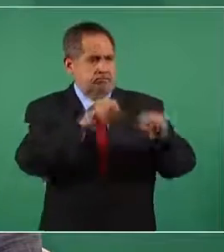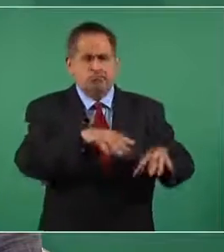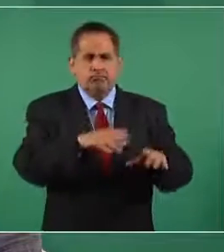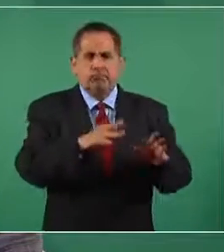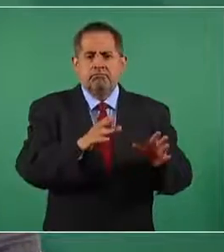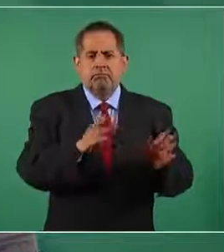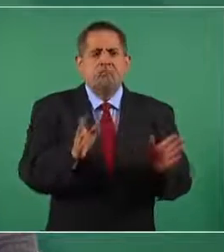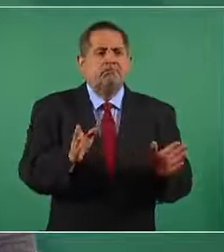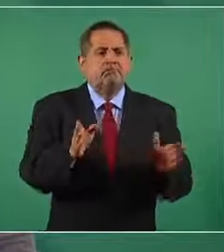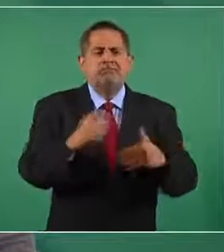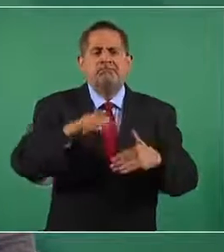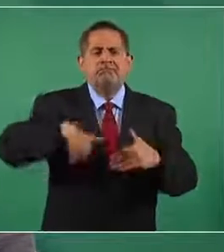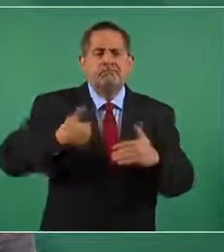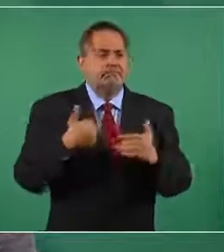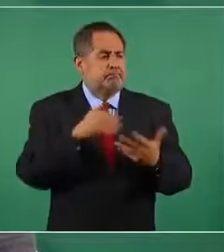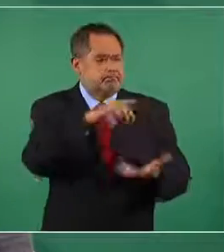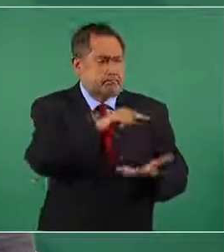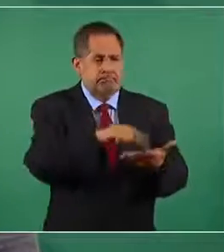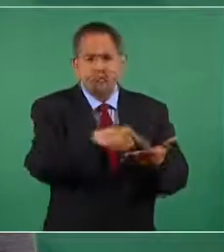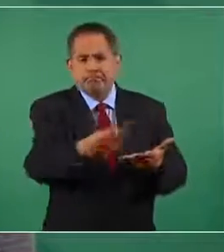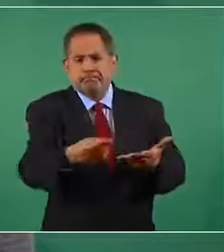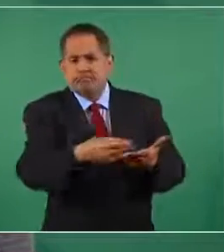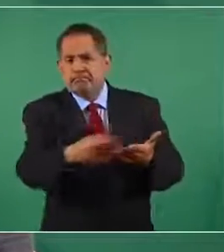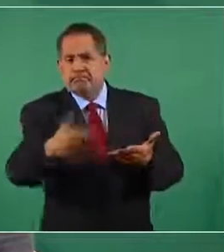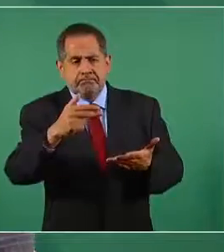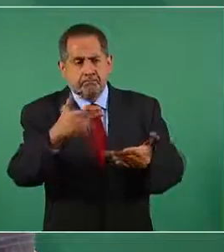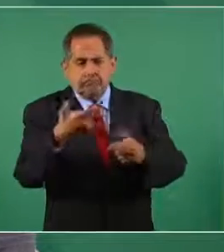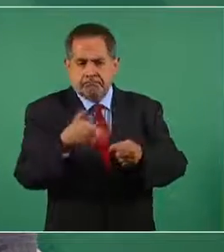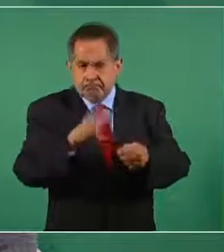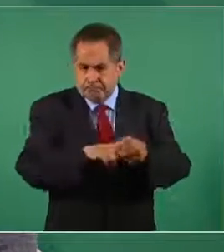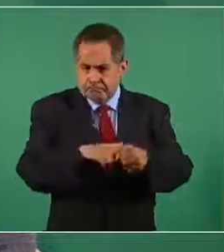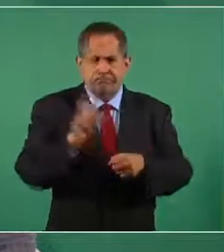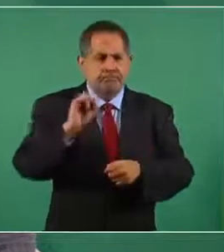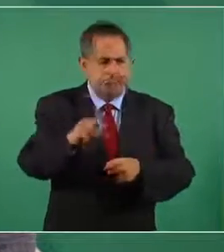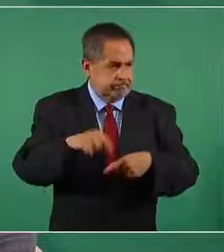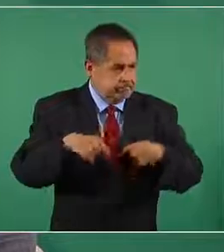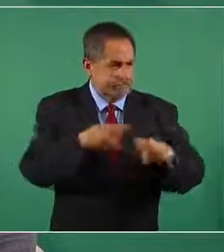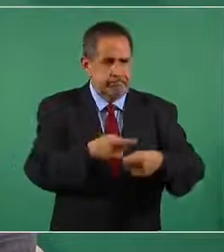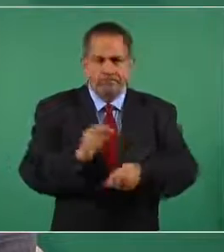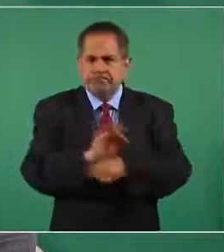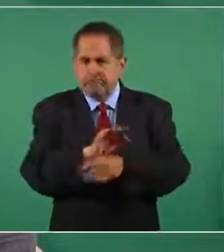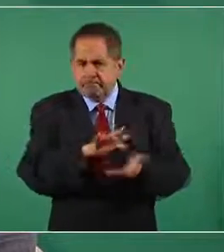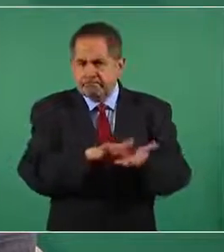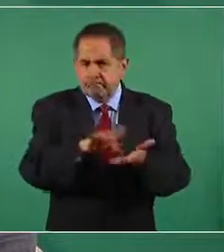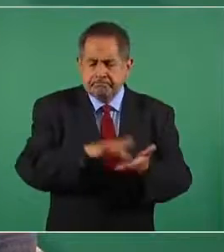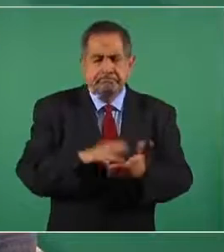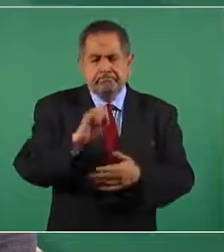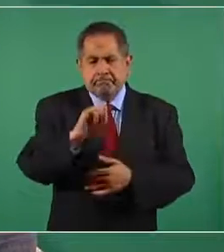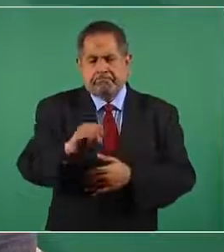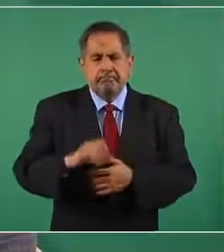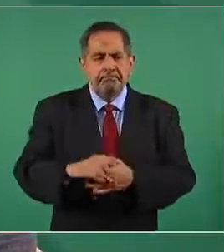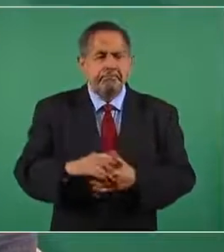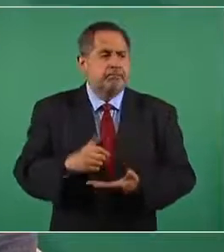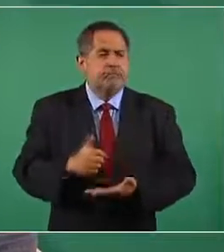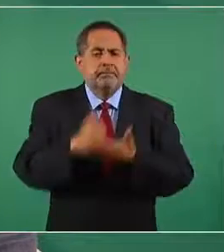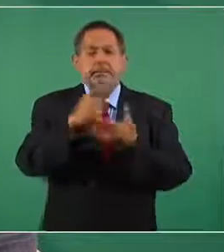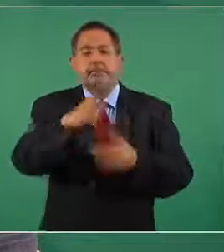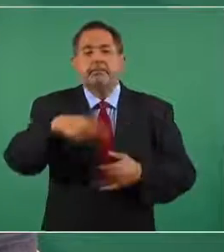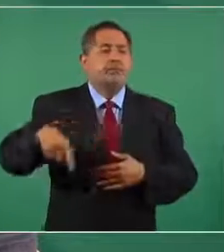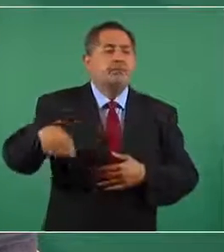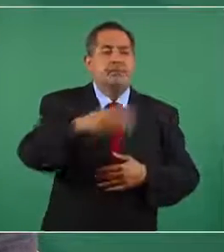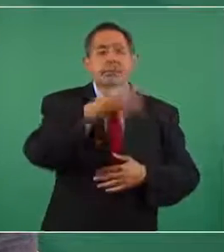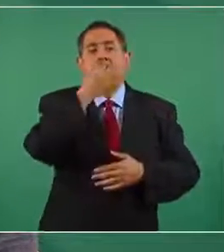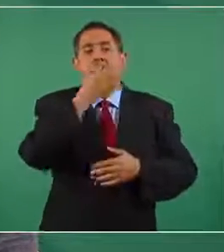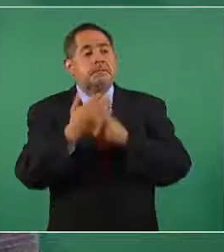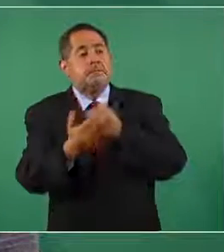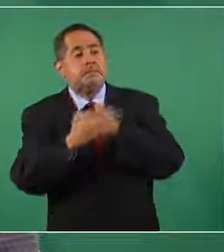están almacenados, a los hospitales y corresponde también la ayuda, de la población usuaria para que